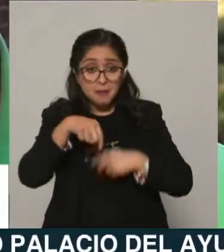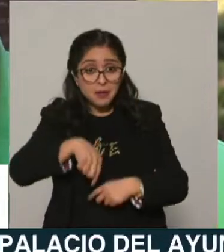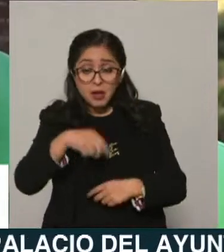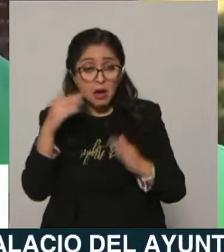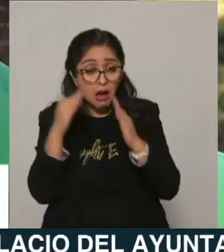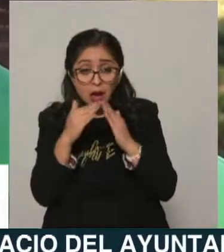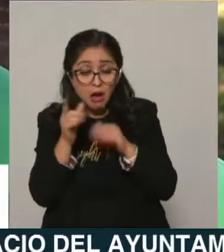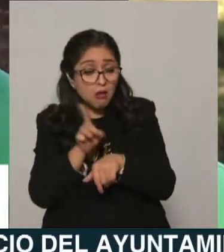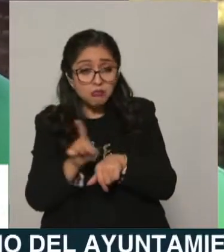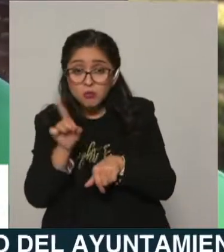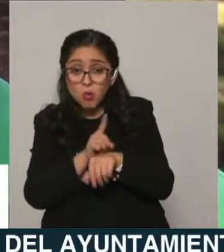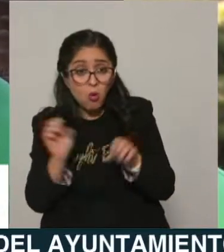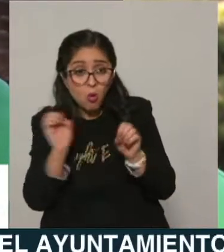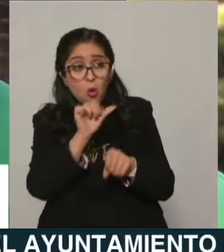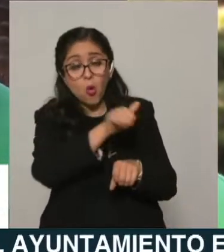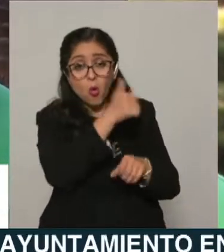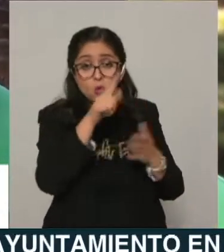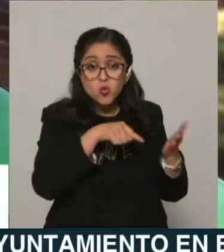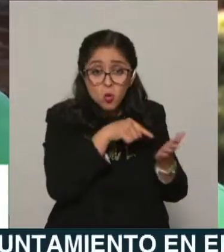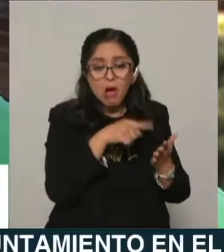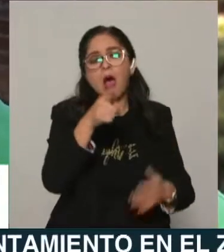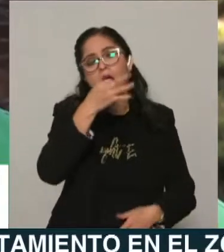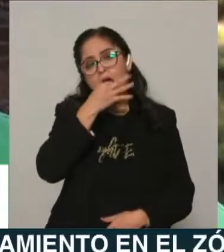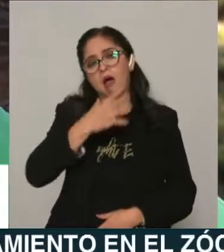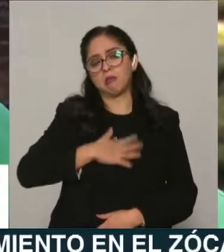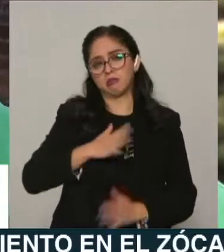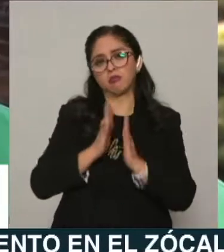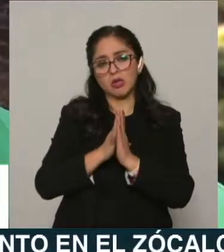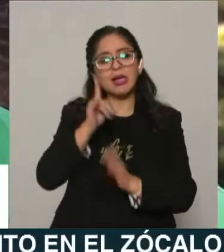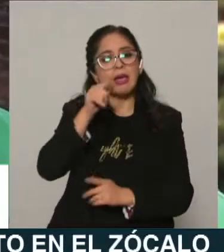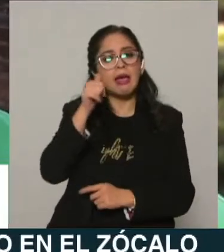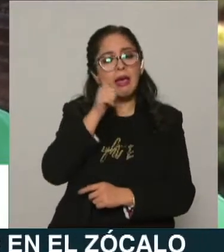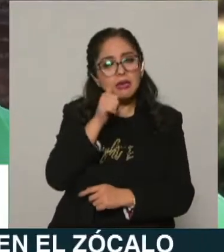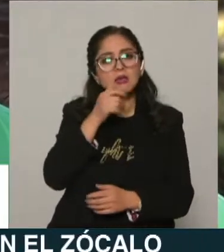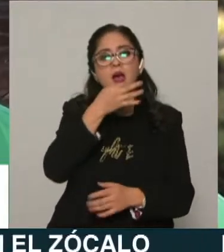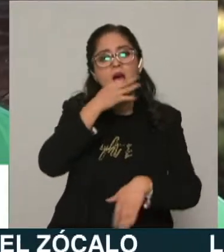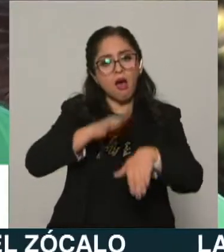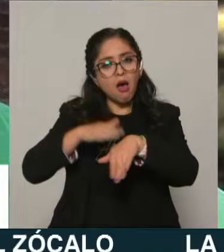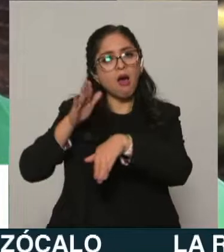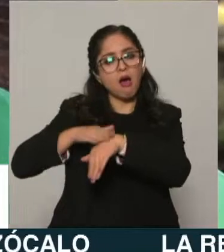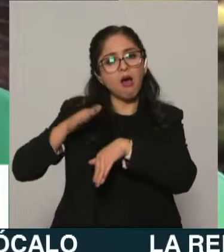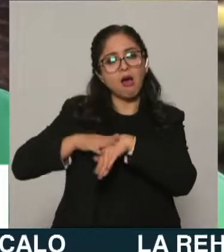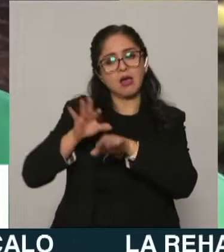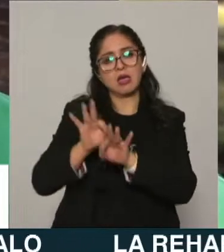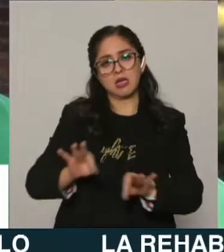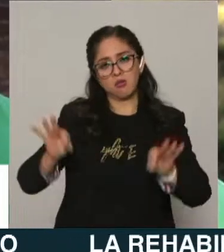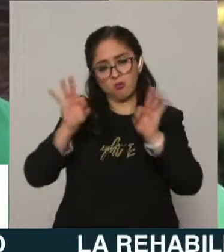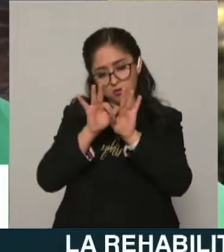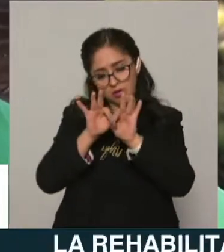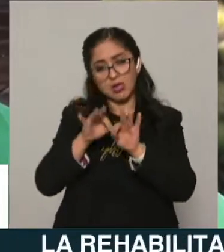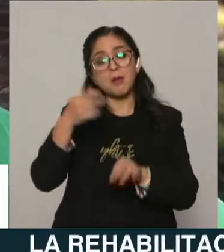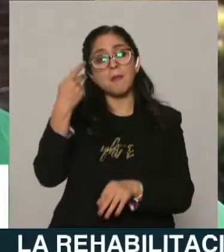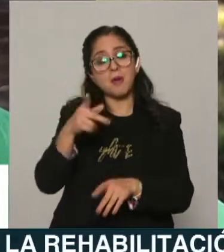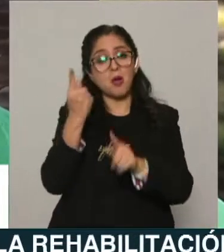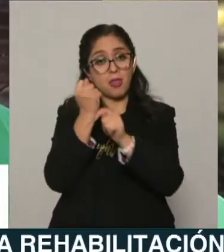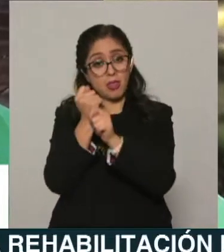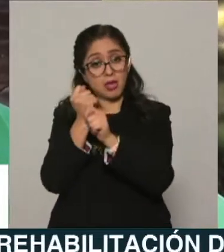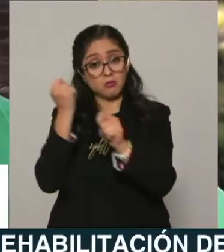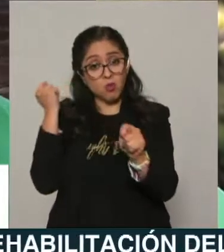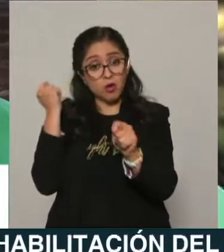Como estar como reportándose. Y en términos de transporte, sí mucho